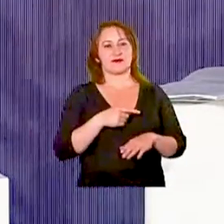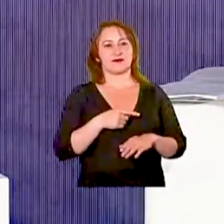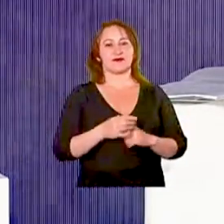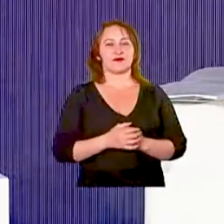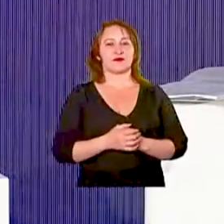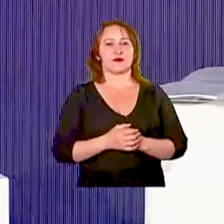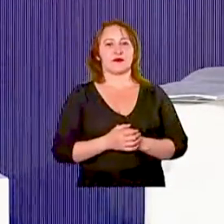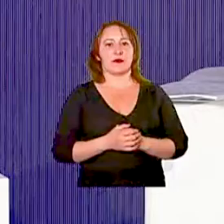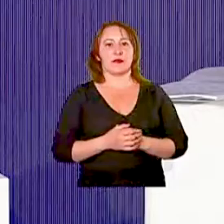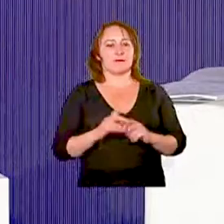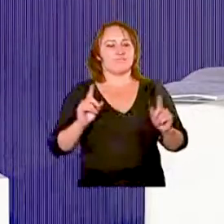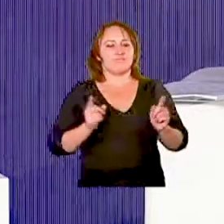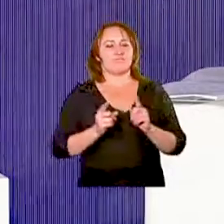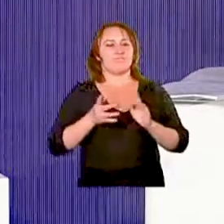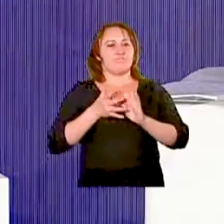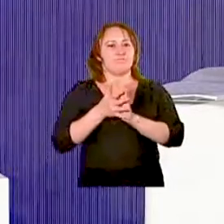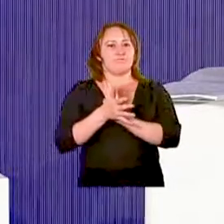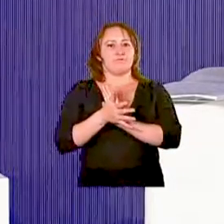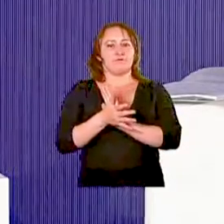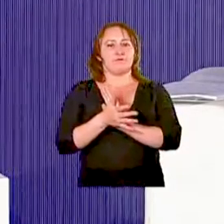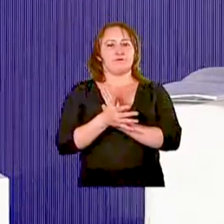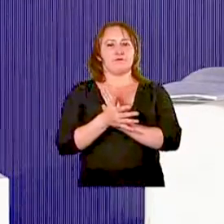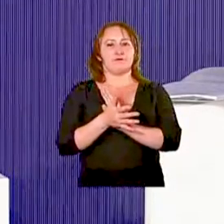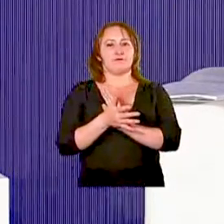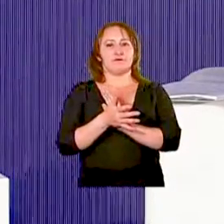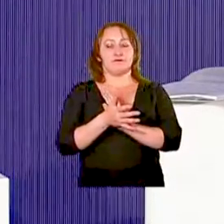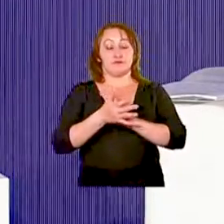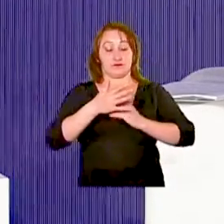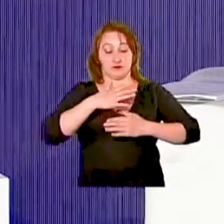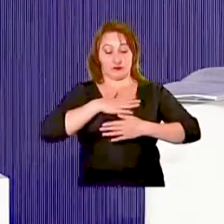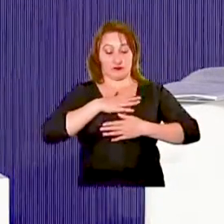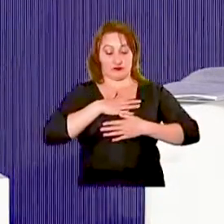anterior, y simplemente decirles que